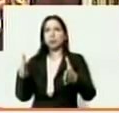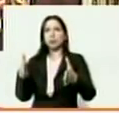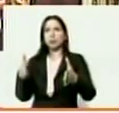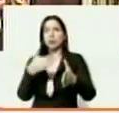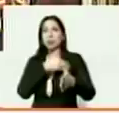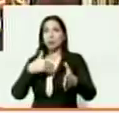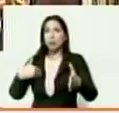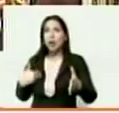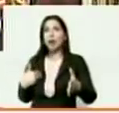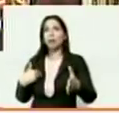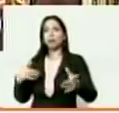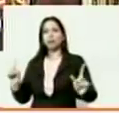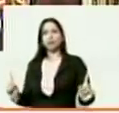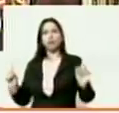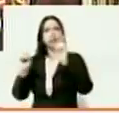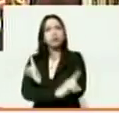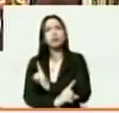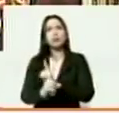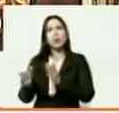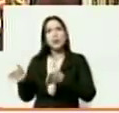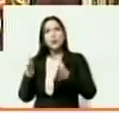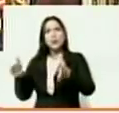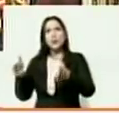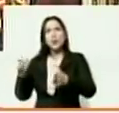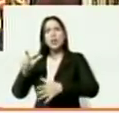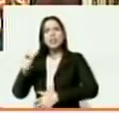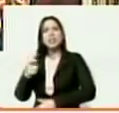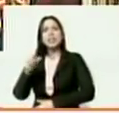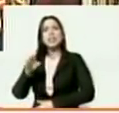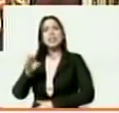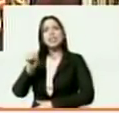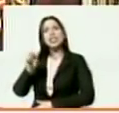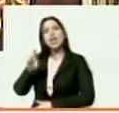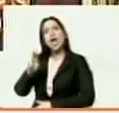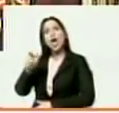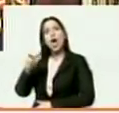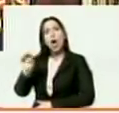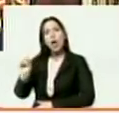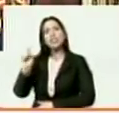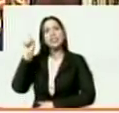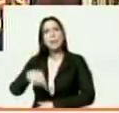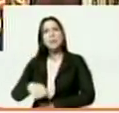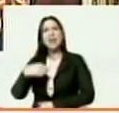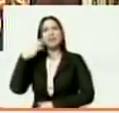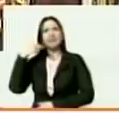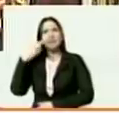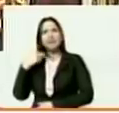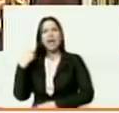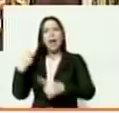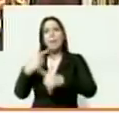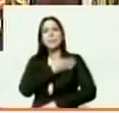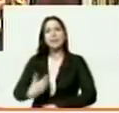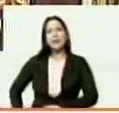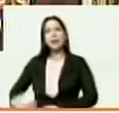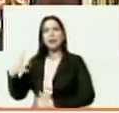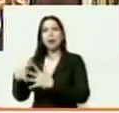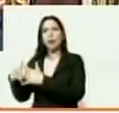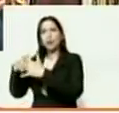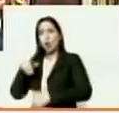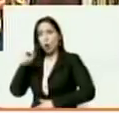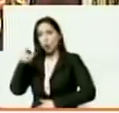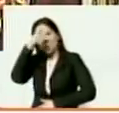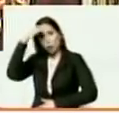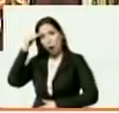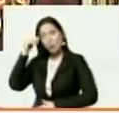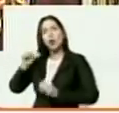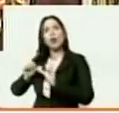quiera cambiar el rumbo que George Bush y Obama impusieron sobre Venezuela y que usted ha continuado,